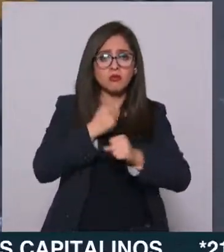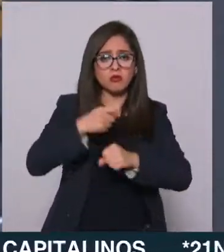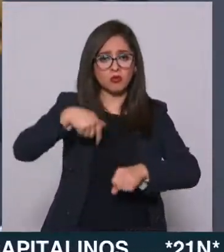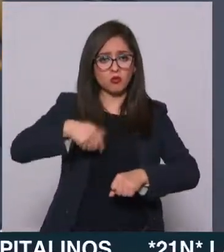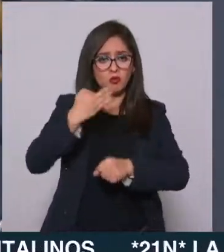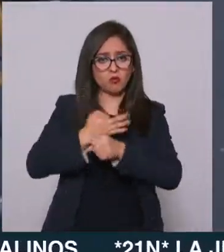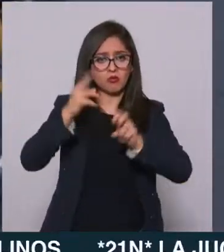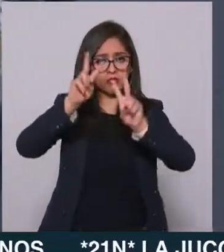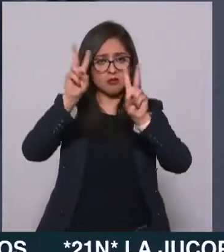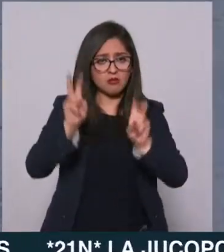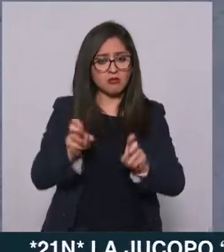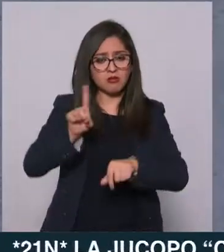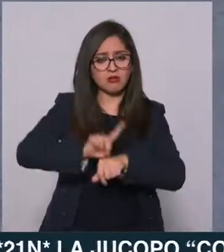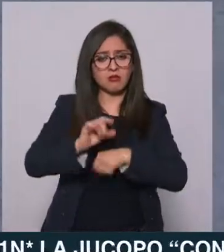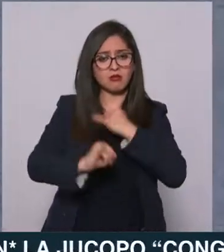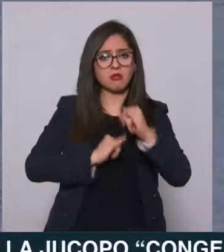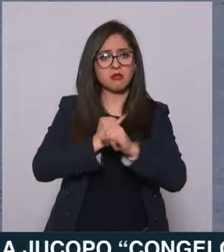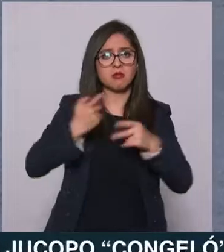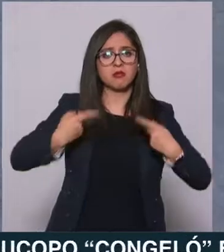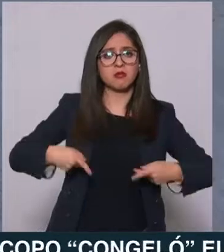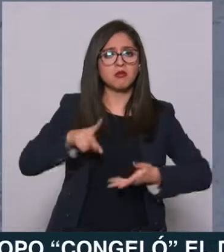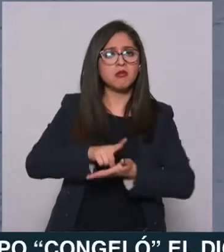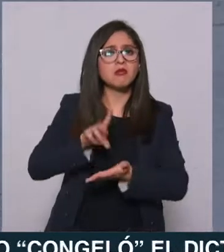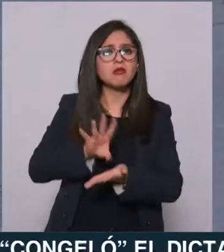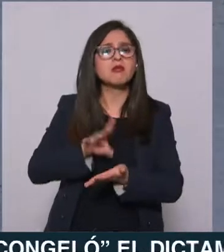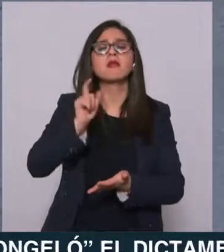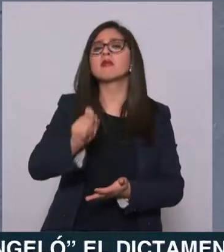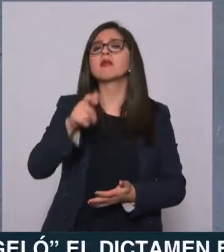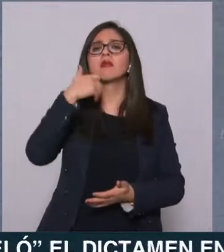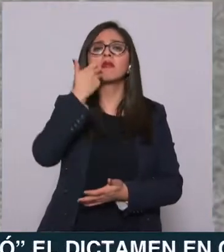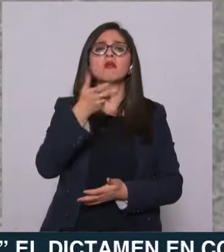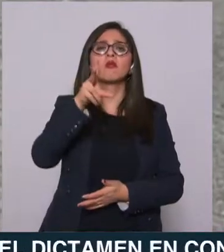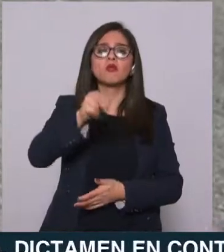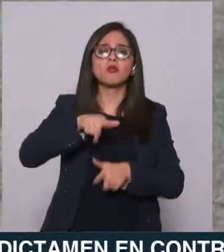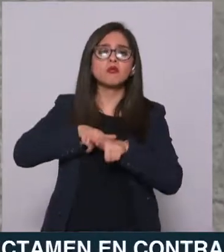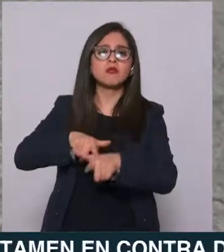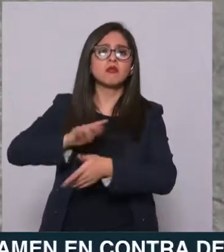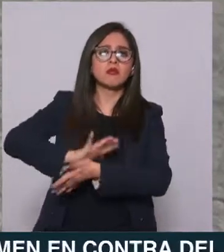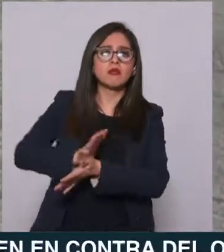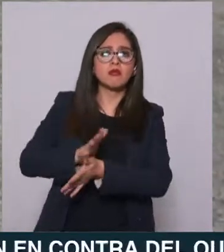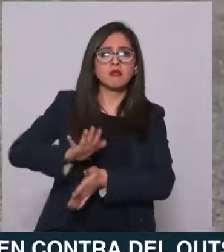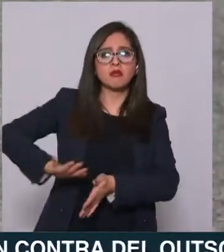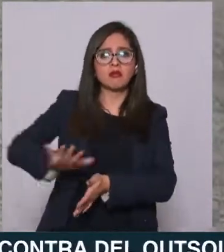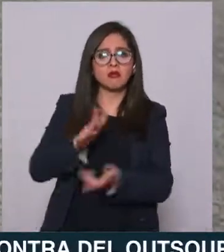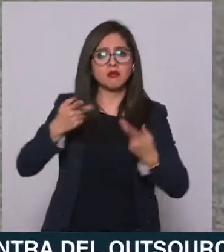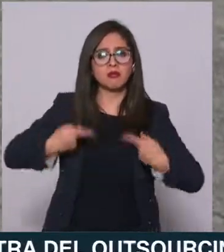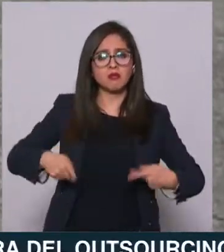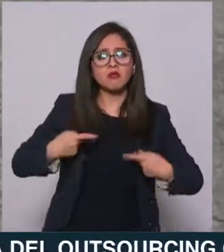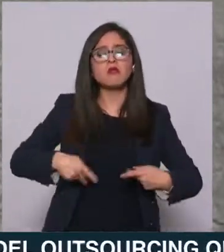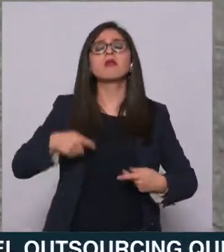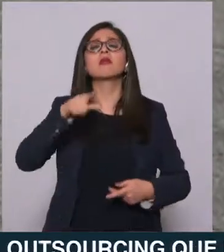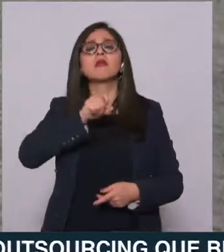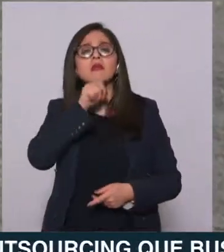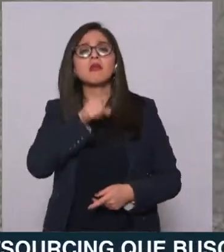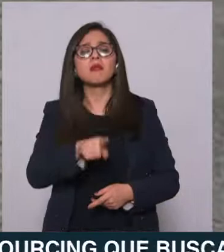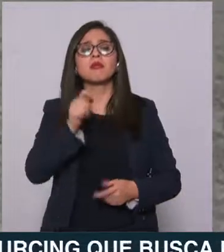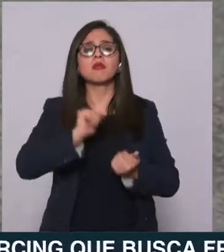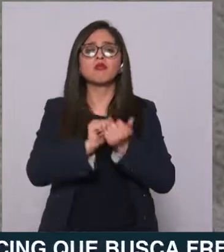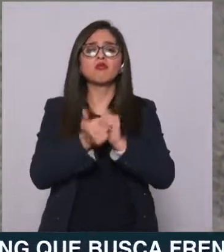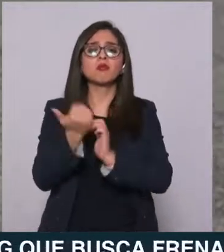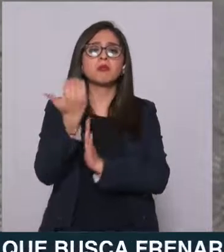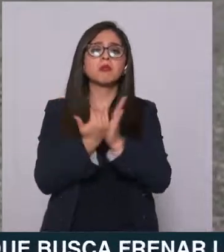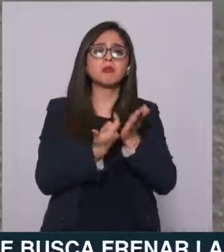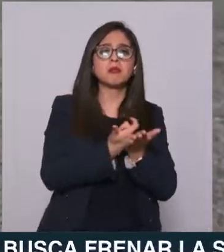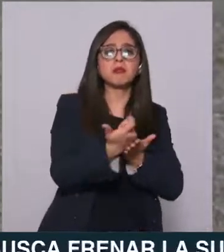Internacional de las Personas con Discapacidad, el reto es erradicar la exclusión que enfrenta este sector y terminar con la marginación económica que